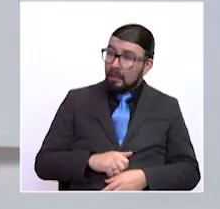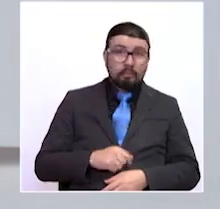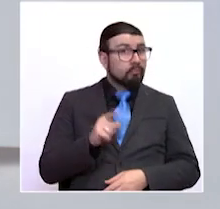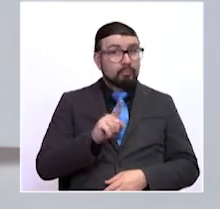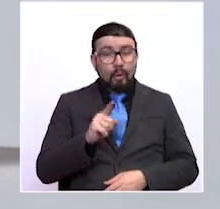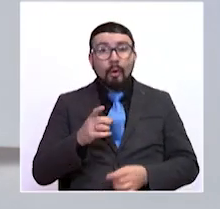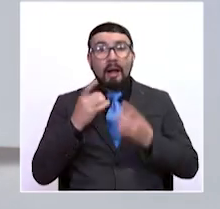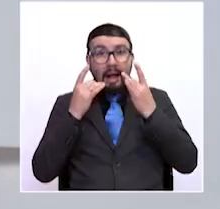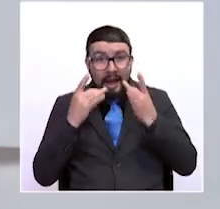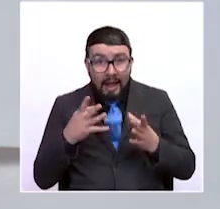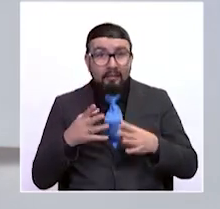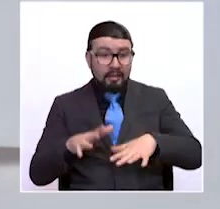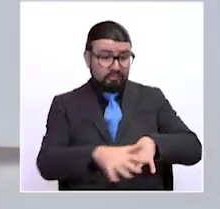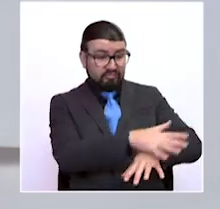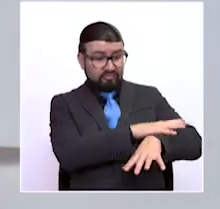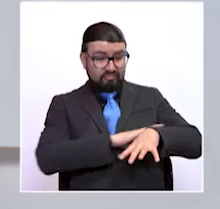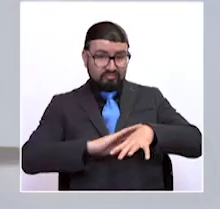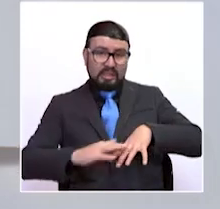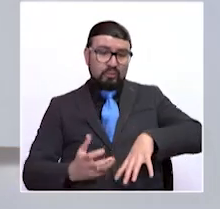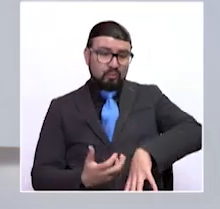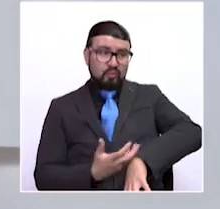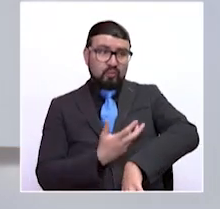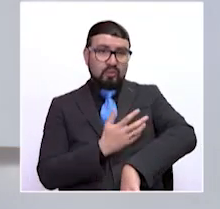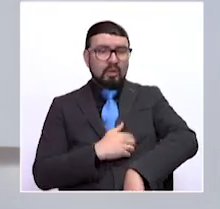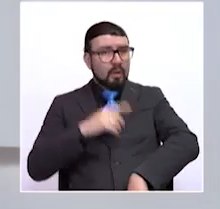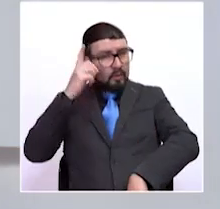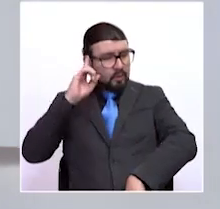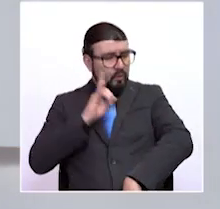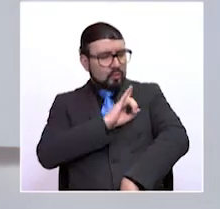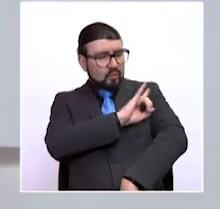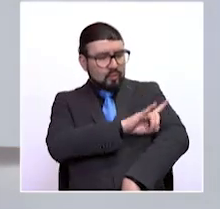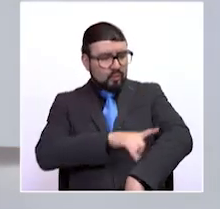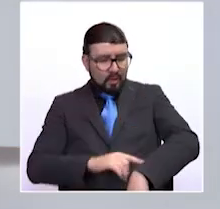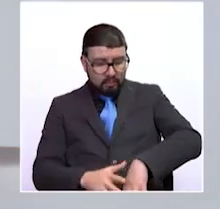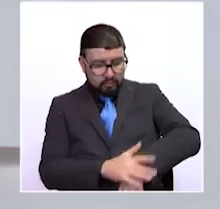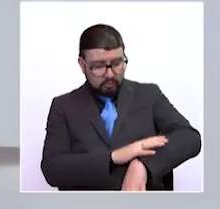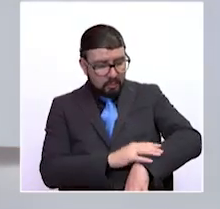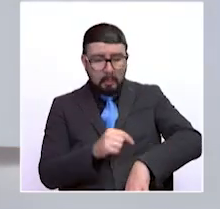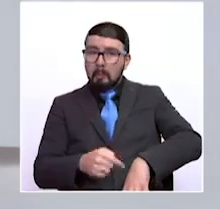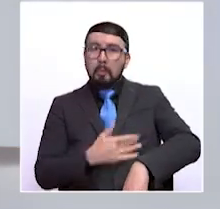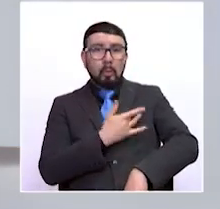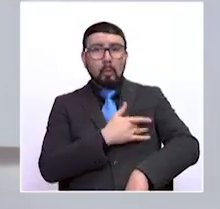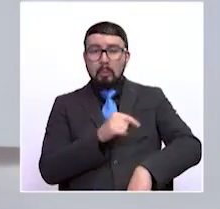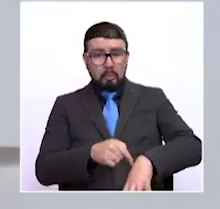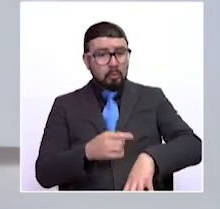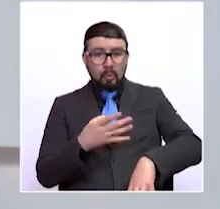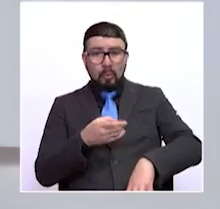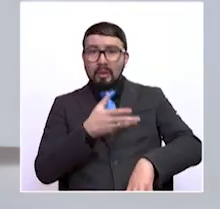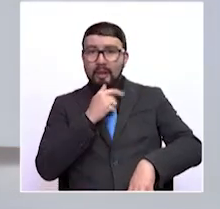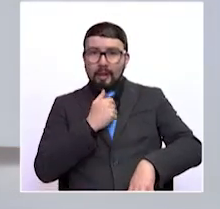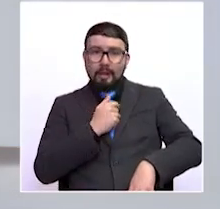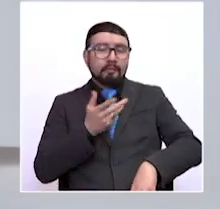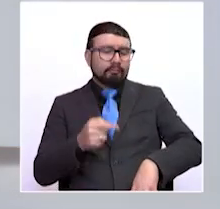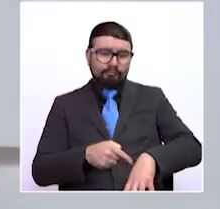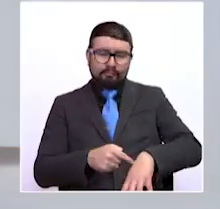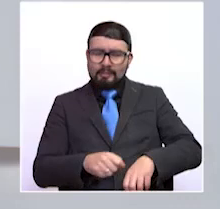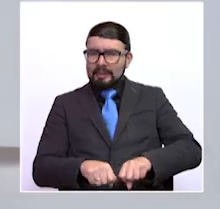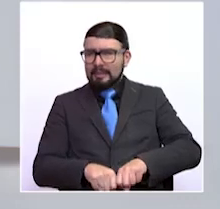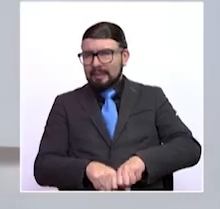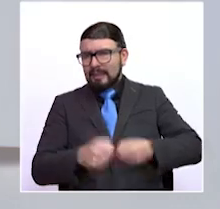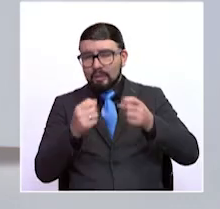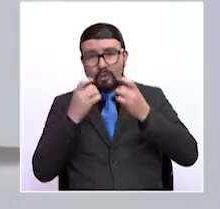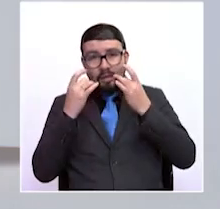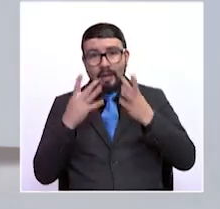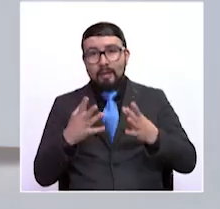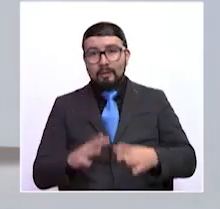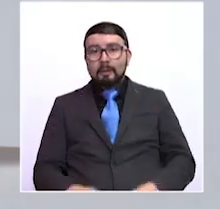quemó todo. Exacto. Lo que conecta de acá hasta acá, y entonces claro, no me llega el estímulo de dolor, pero fue que el daño, el destrozo fue total.